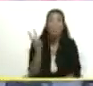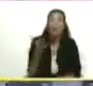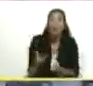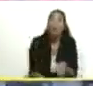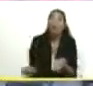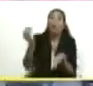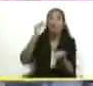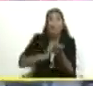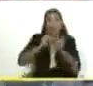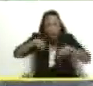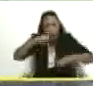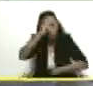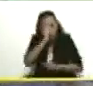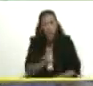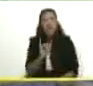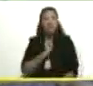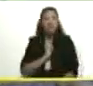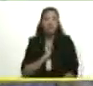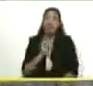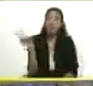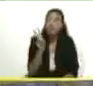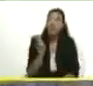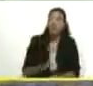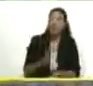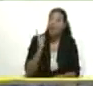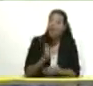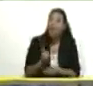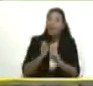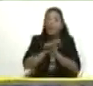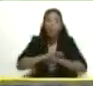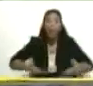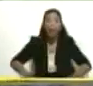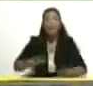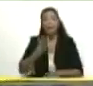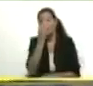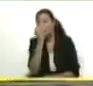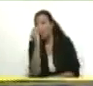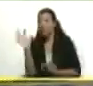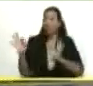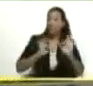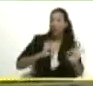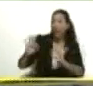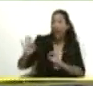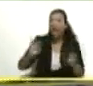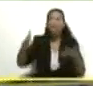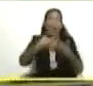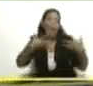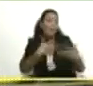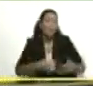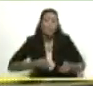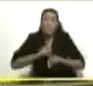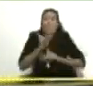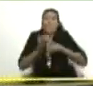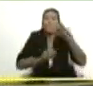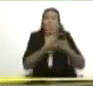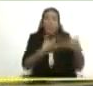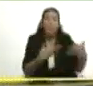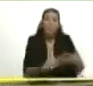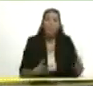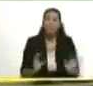y reivindicar la identidad venezolana. A través del humor, a través del teatro, a través de la poesía. ¿Mm?